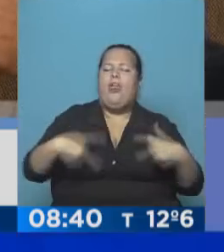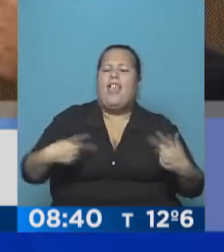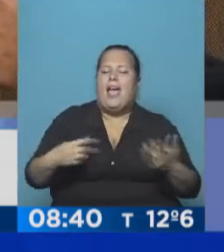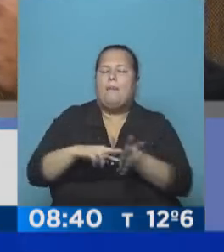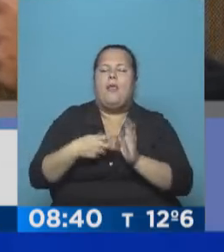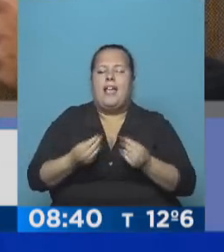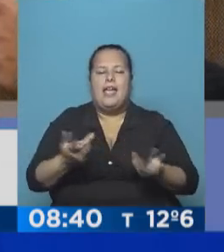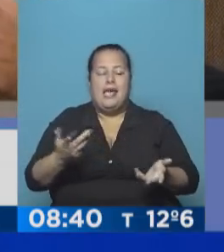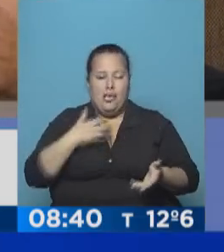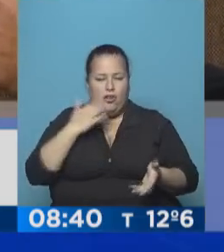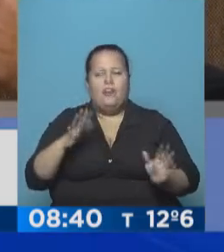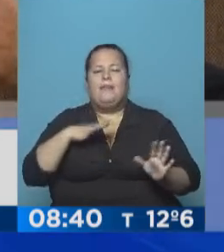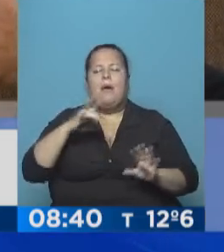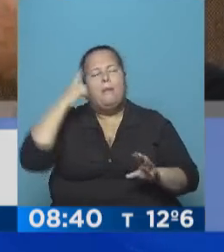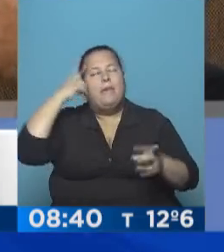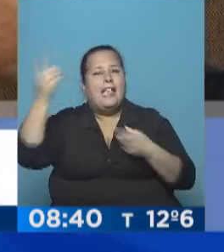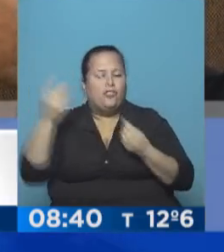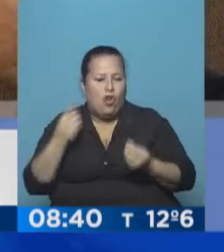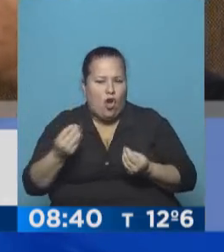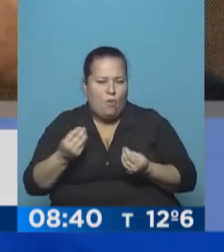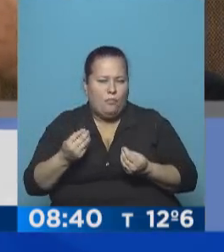refiere? Estoy tratando de imaginarme